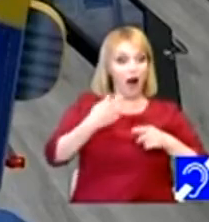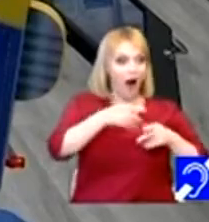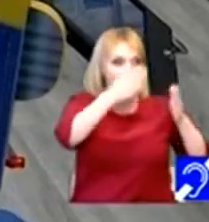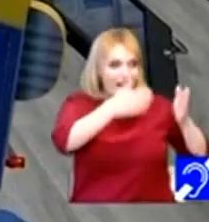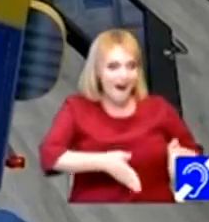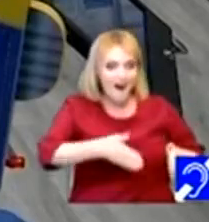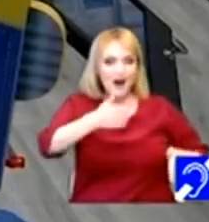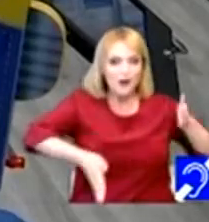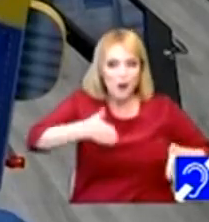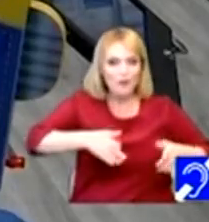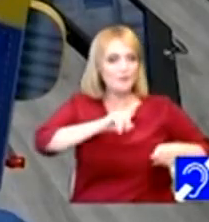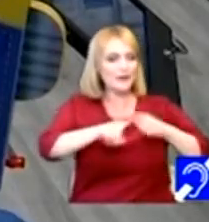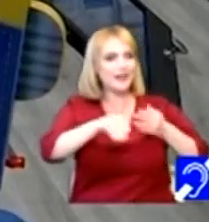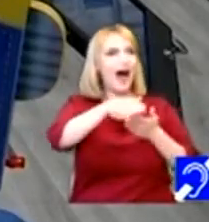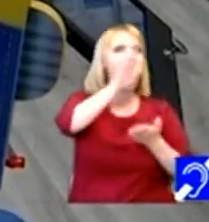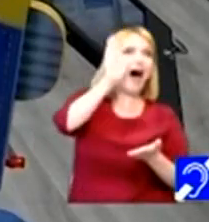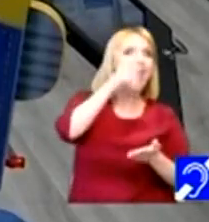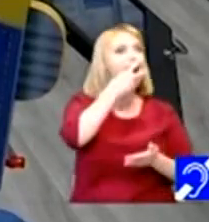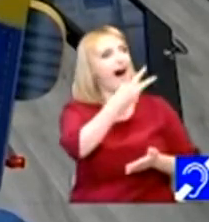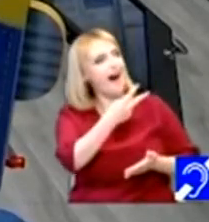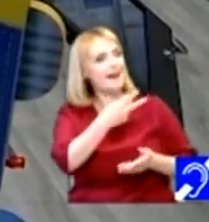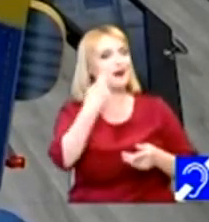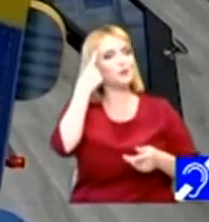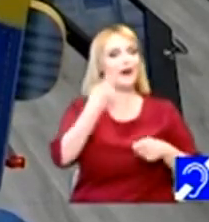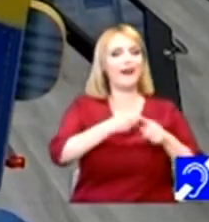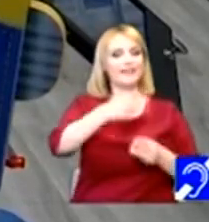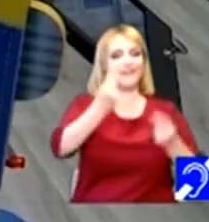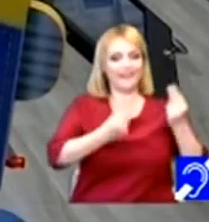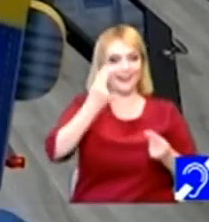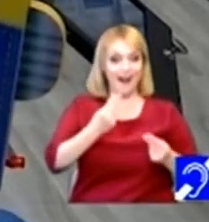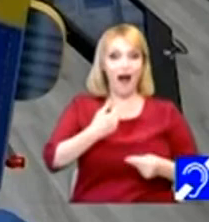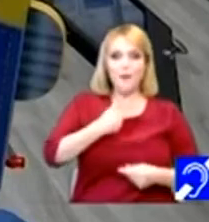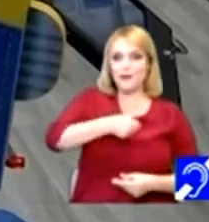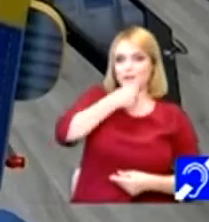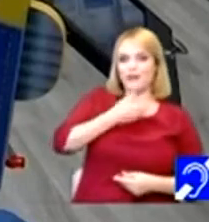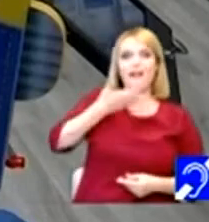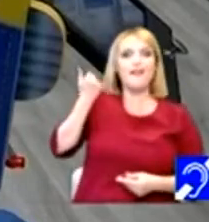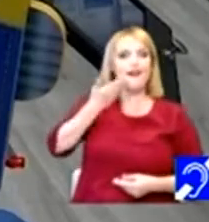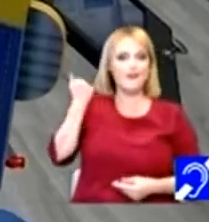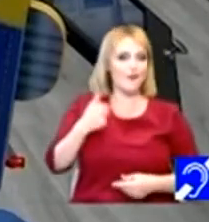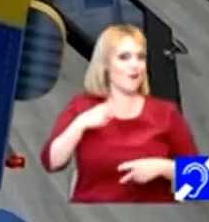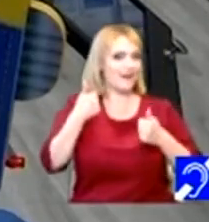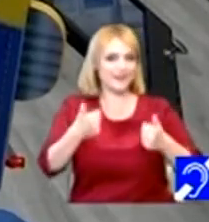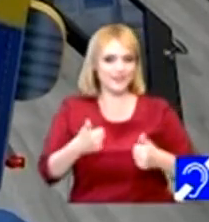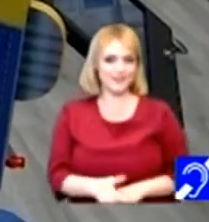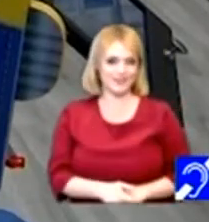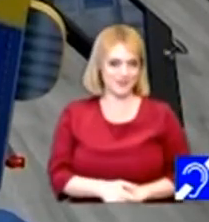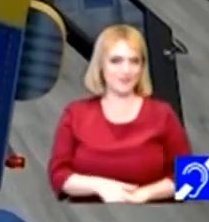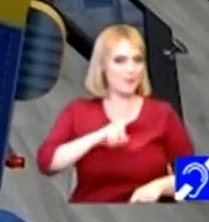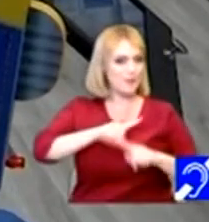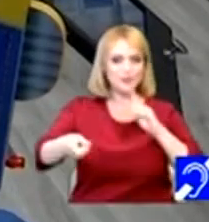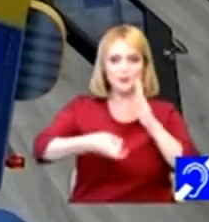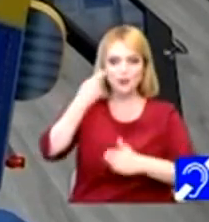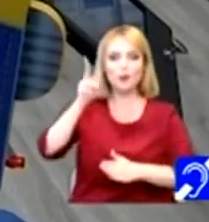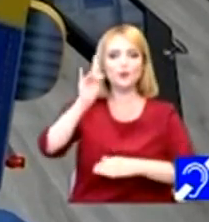fiebre, si tiene más de la debida, aparece también una alerta. Con esto lo que hacemos es llamar a las familias y las familias ya son las que tienen que ir a su pediatra para ver